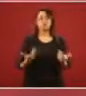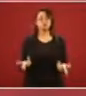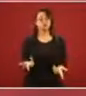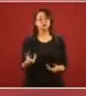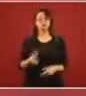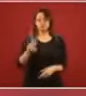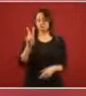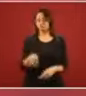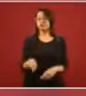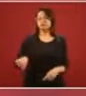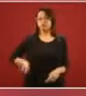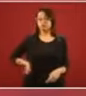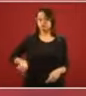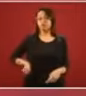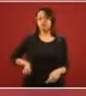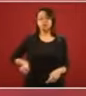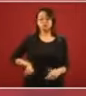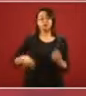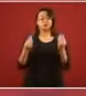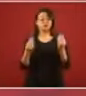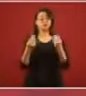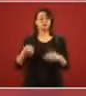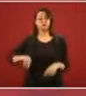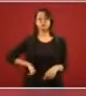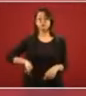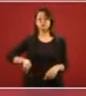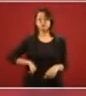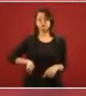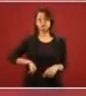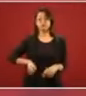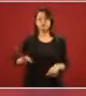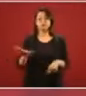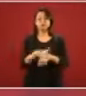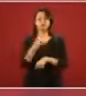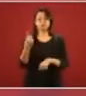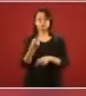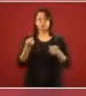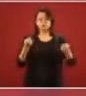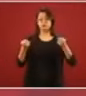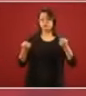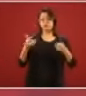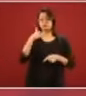interesante, porque al cambiar el régimen corrupto,